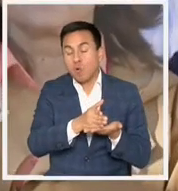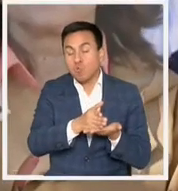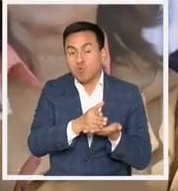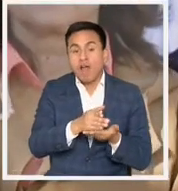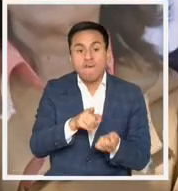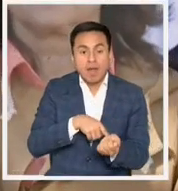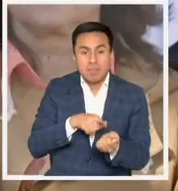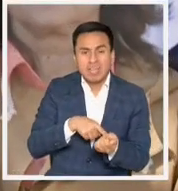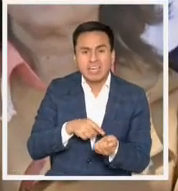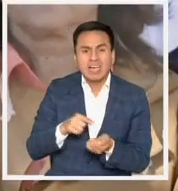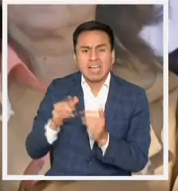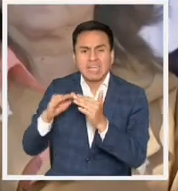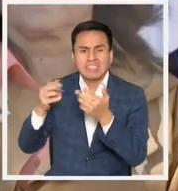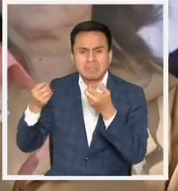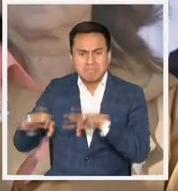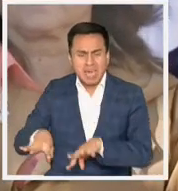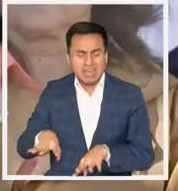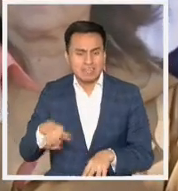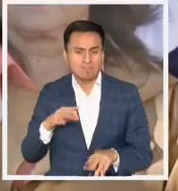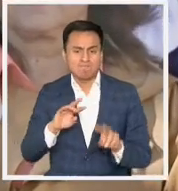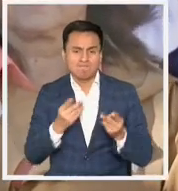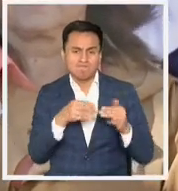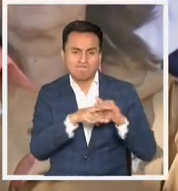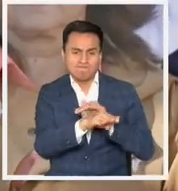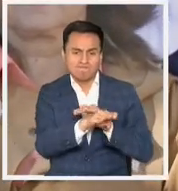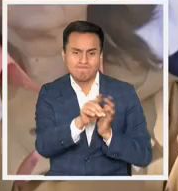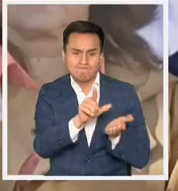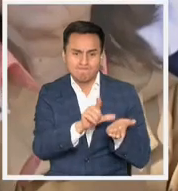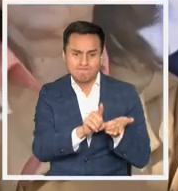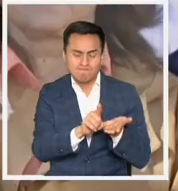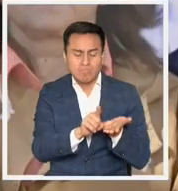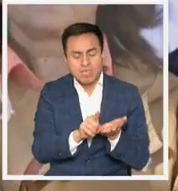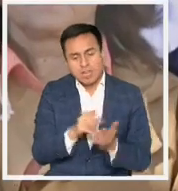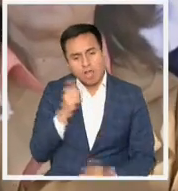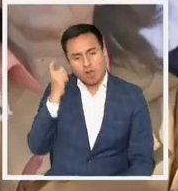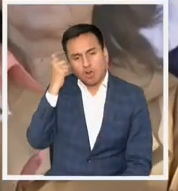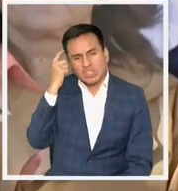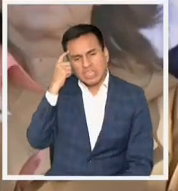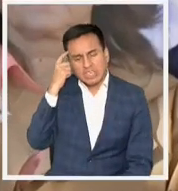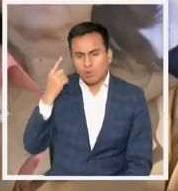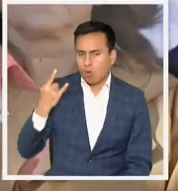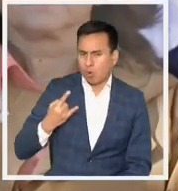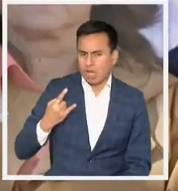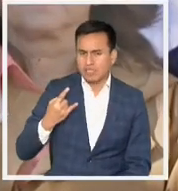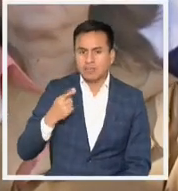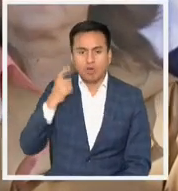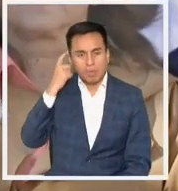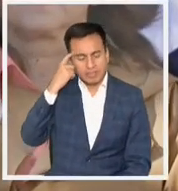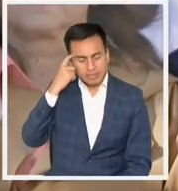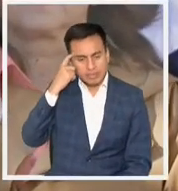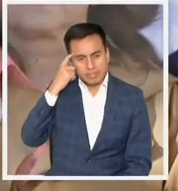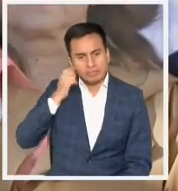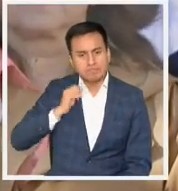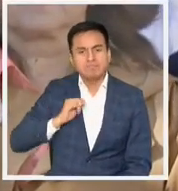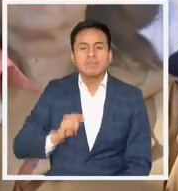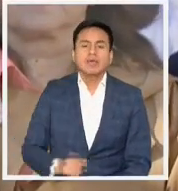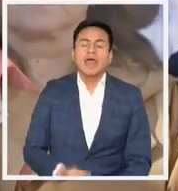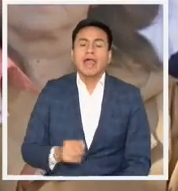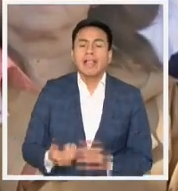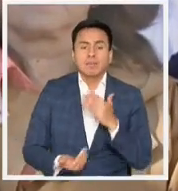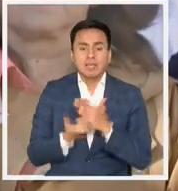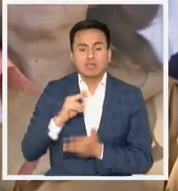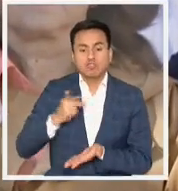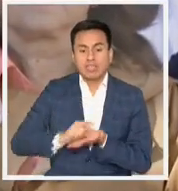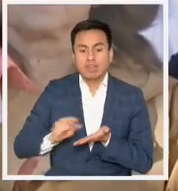Vamos de inmediato al norte del país, la comuna de San Pedro de Atacama. Habla a esta hora el presidente Gabriel Boric, lo escuchamos. Y ese sentido de urgencia lo tengo muy presente. Durante la mañana,